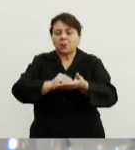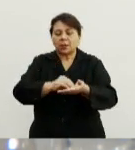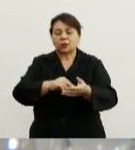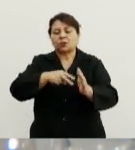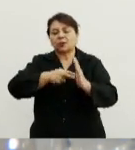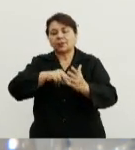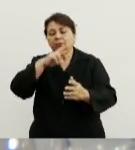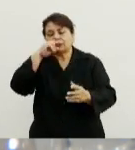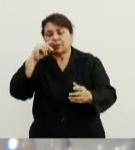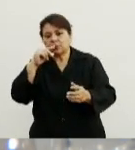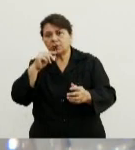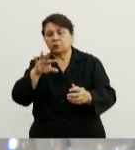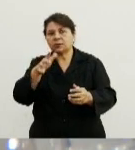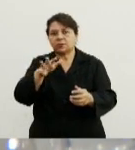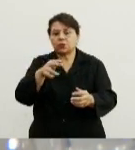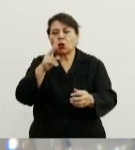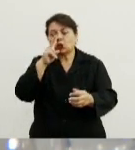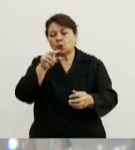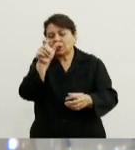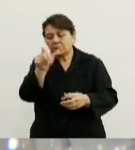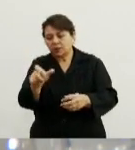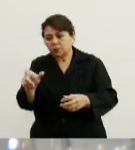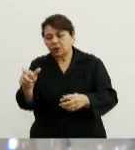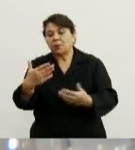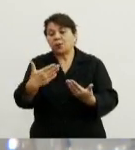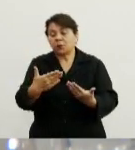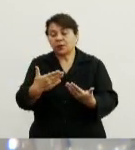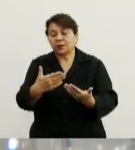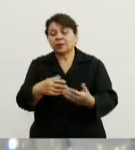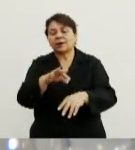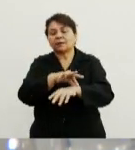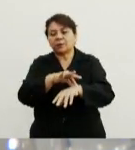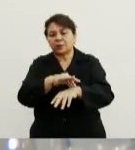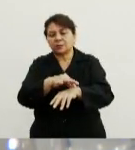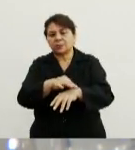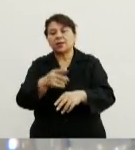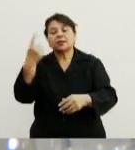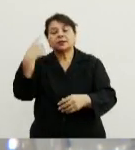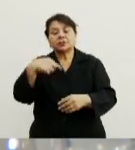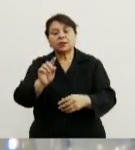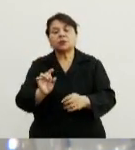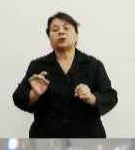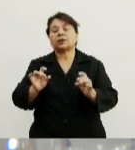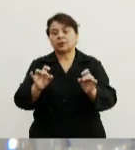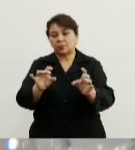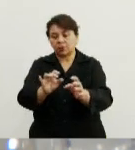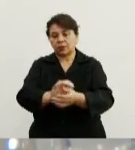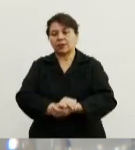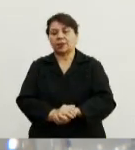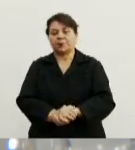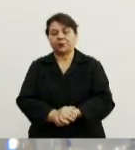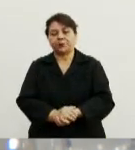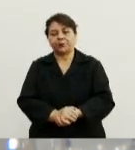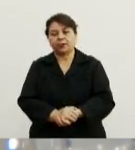cerca de 2.000 personas según la estadística de la división de epidemiología y de bioestadística del ministerio de